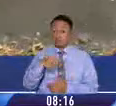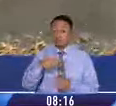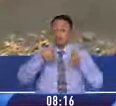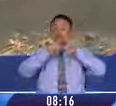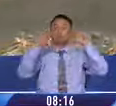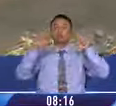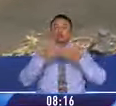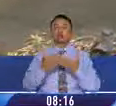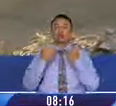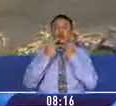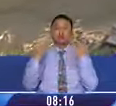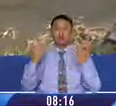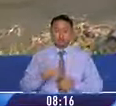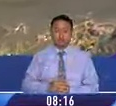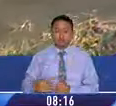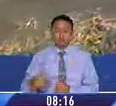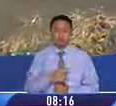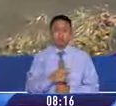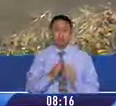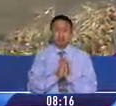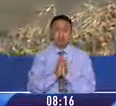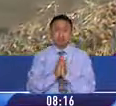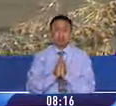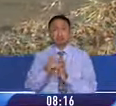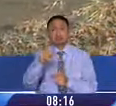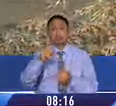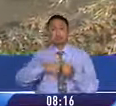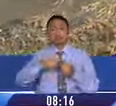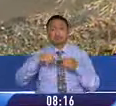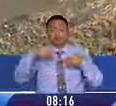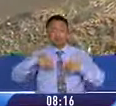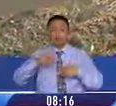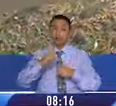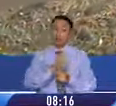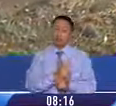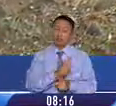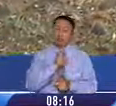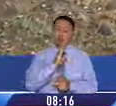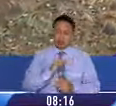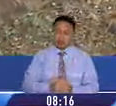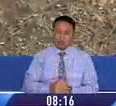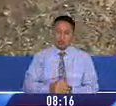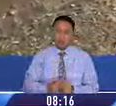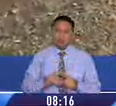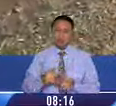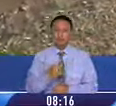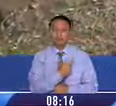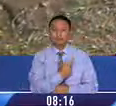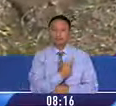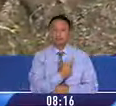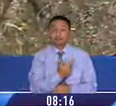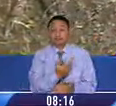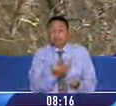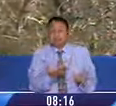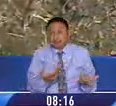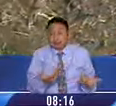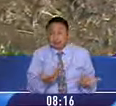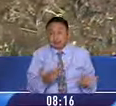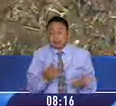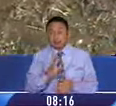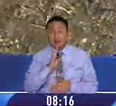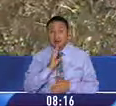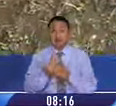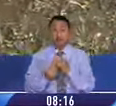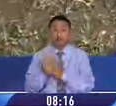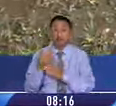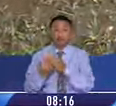empresa de agua potable ha hecho este llamado a los quiteños de cuidar el líquido vital, sin embargo, pues acá como vemos en las imágenes son litros y